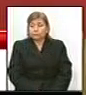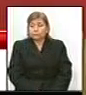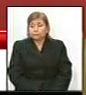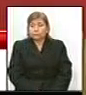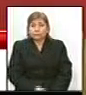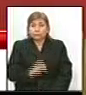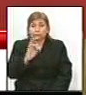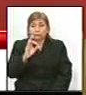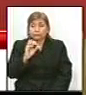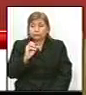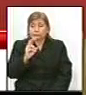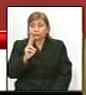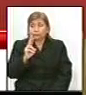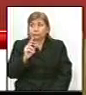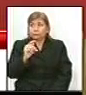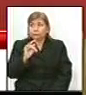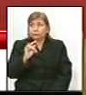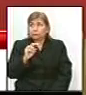Fortunato.